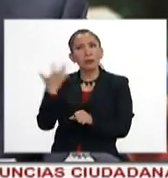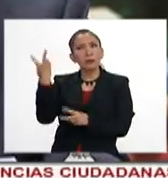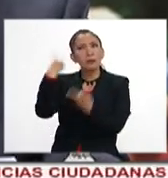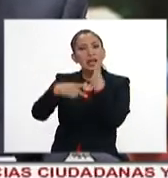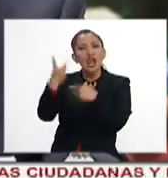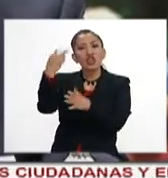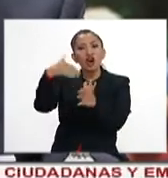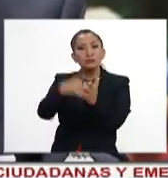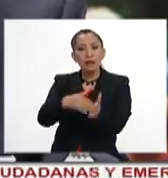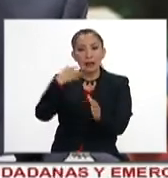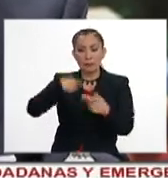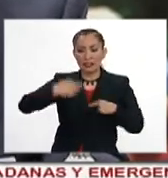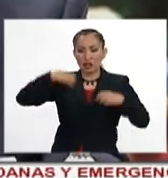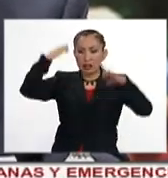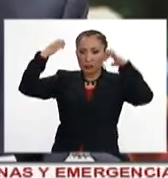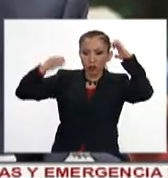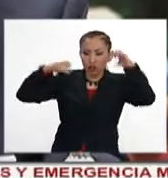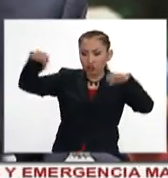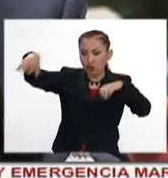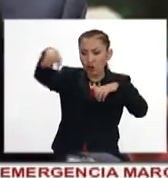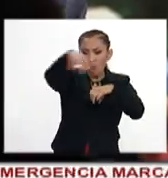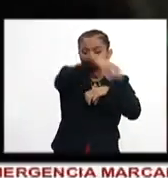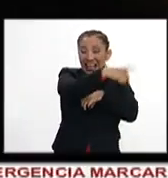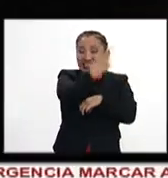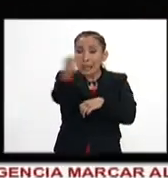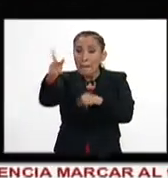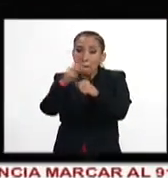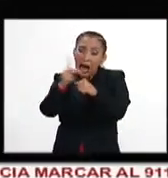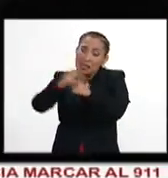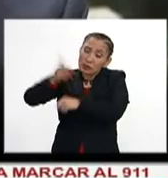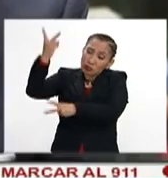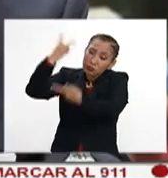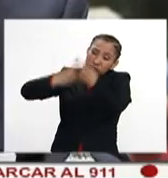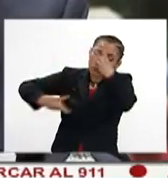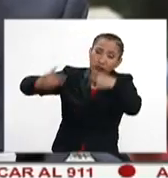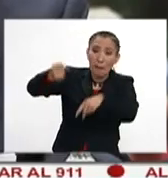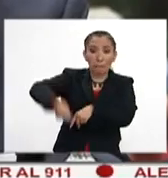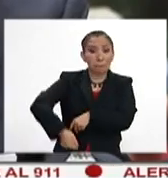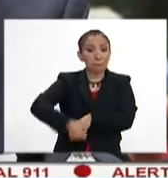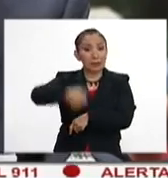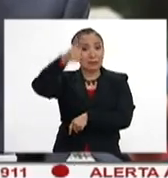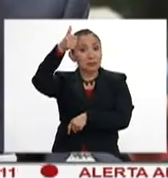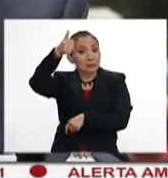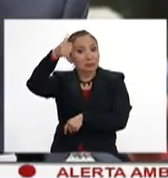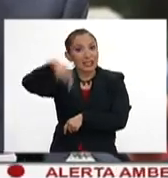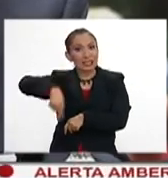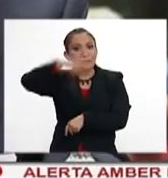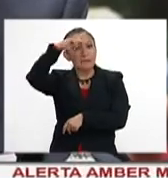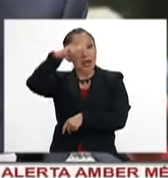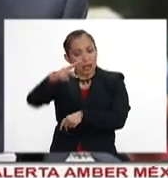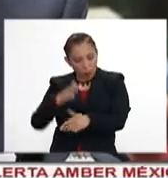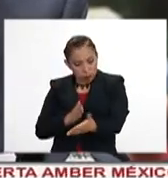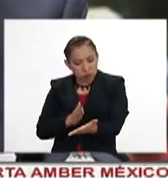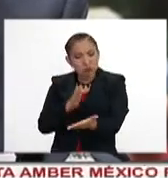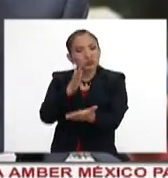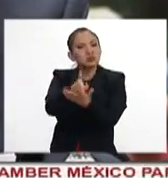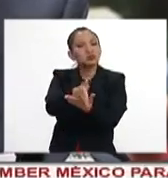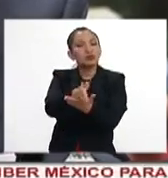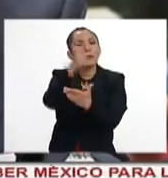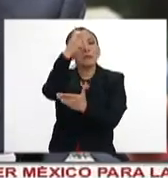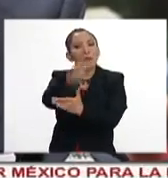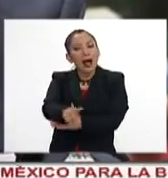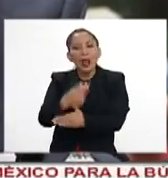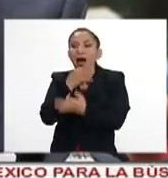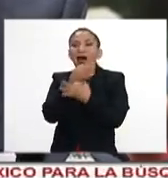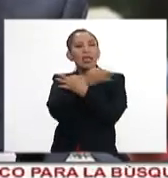con 2,000 expositores de más de 100 países y por primera vez México participará